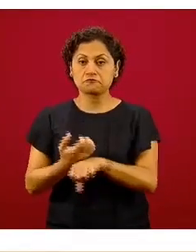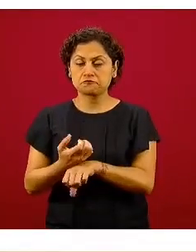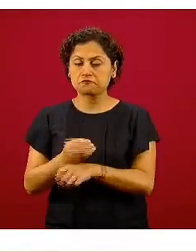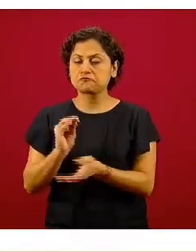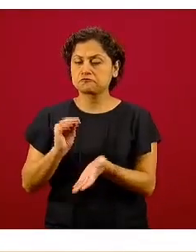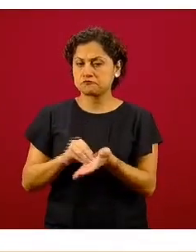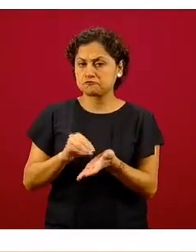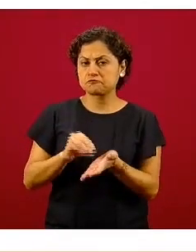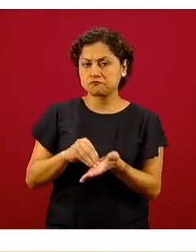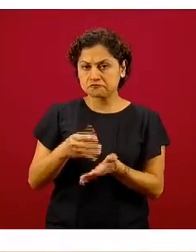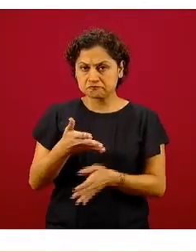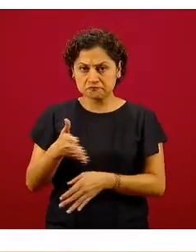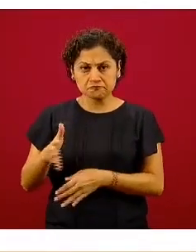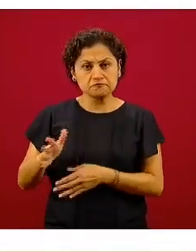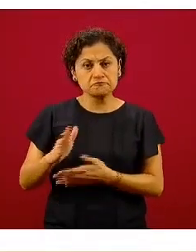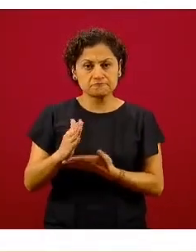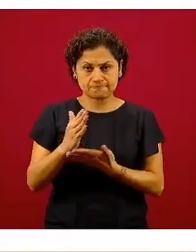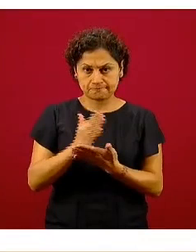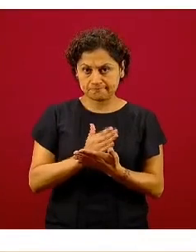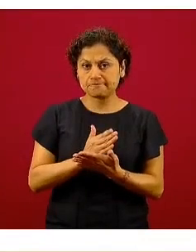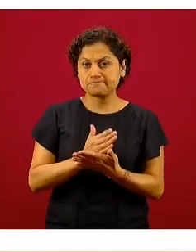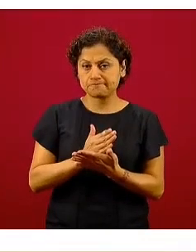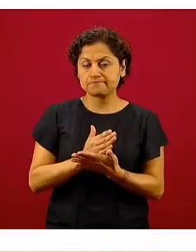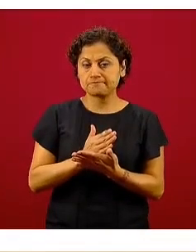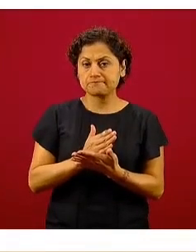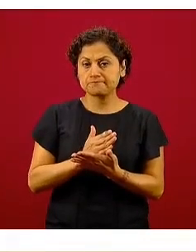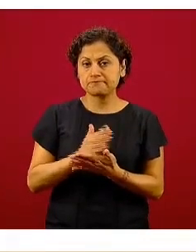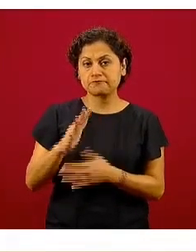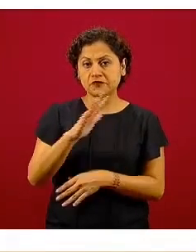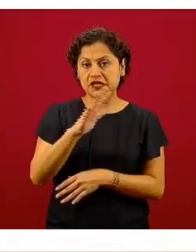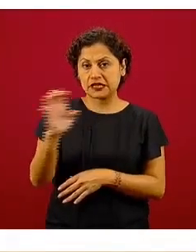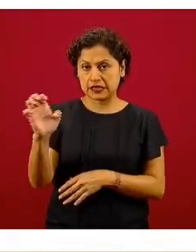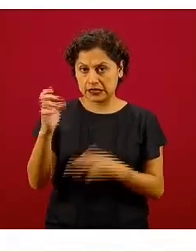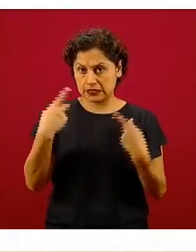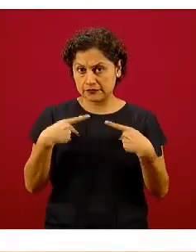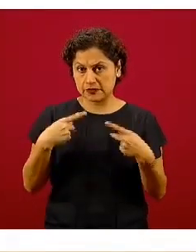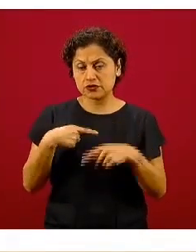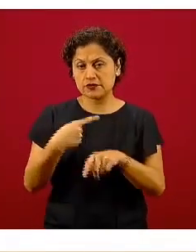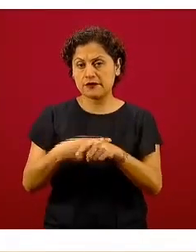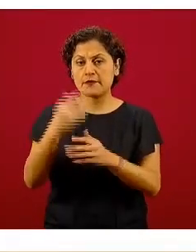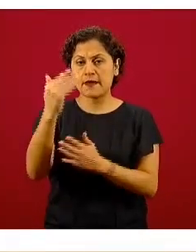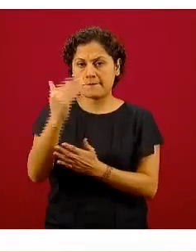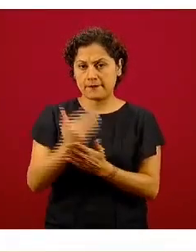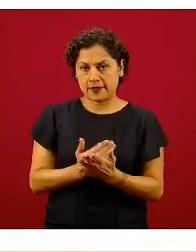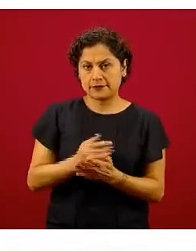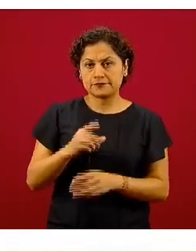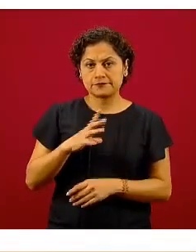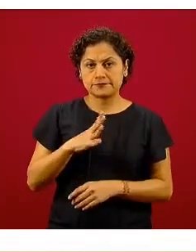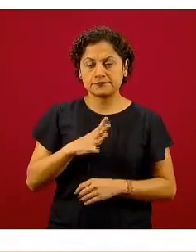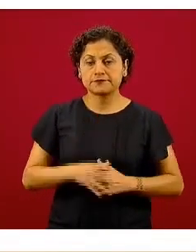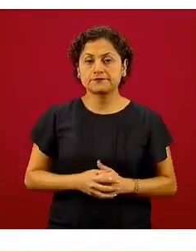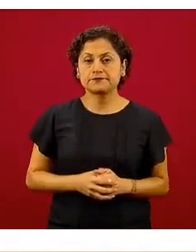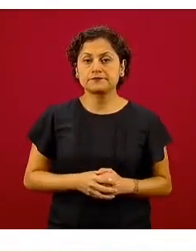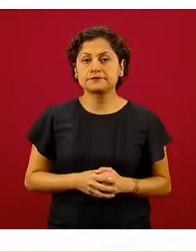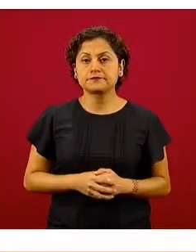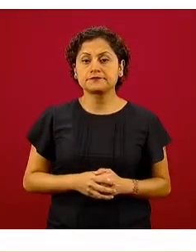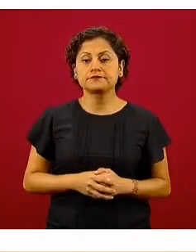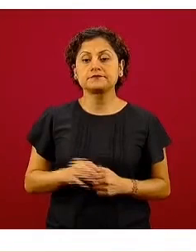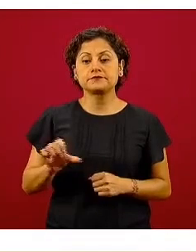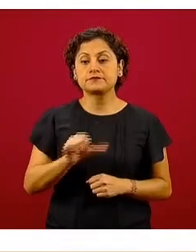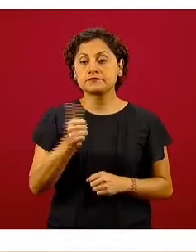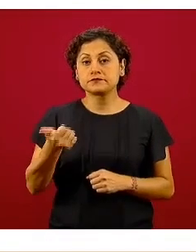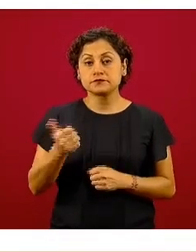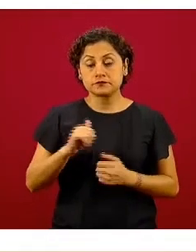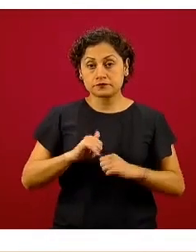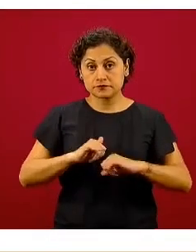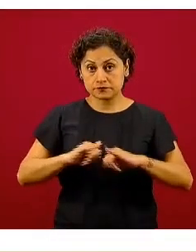números bastante bajos, por menores de 500 casos, como lo comentábamos. En la siguiente diapositiva veremos ahora sí la